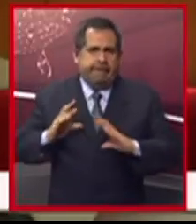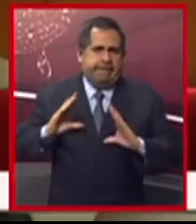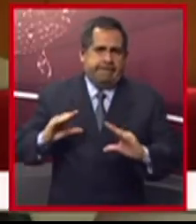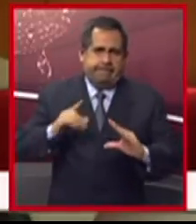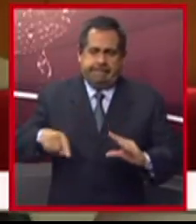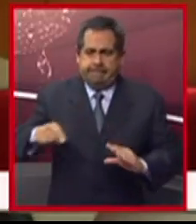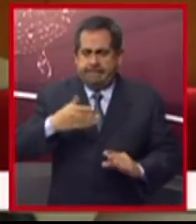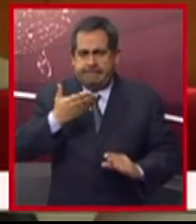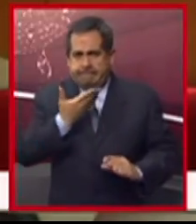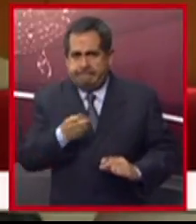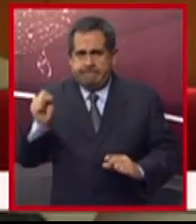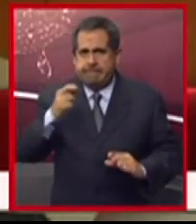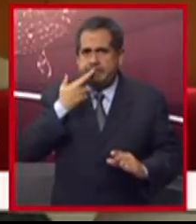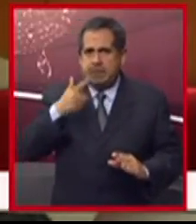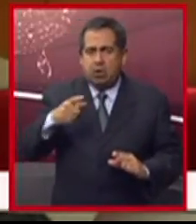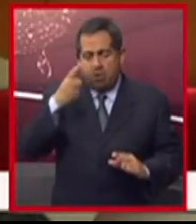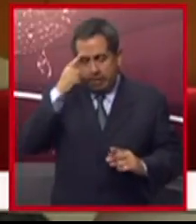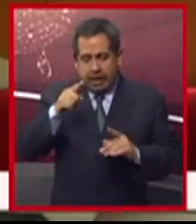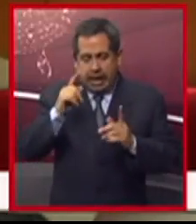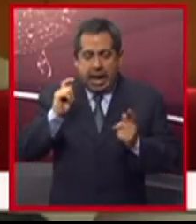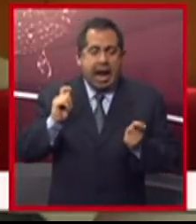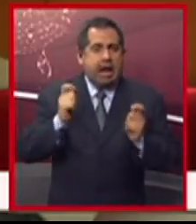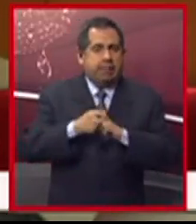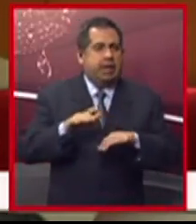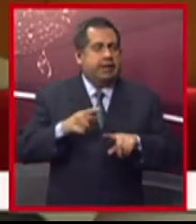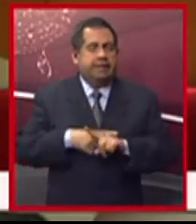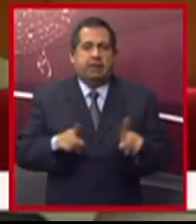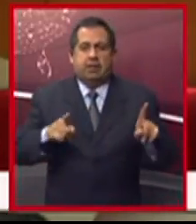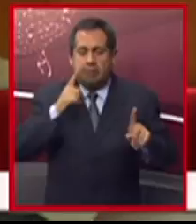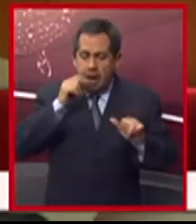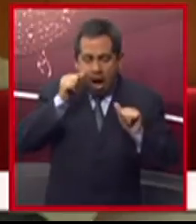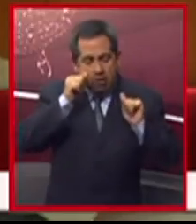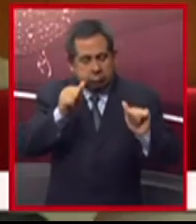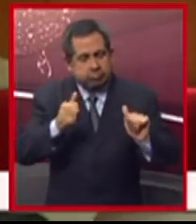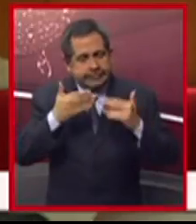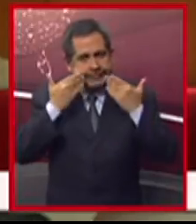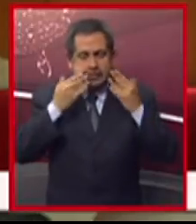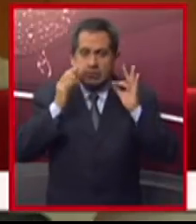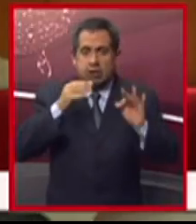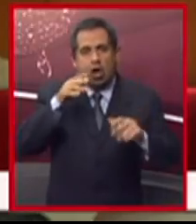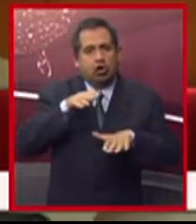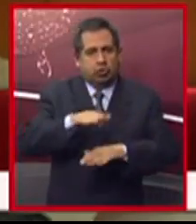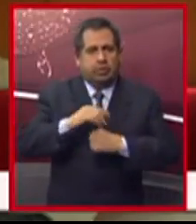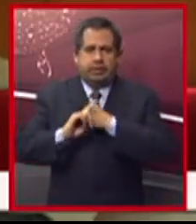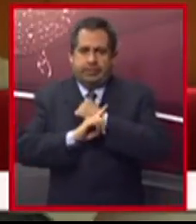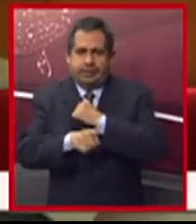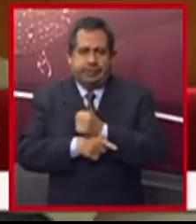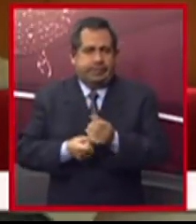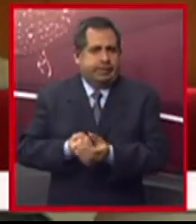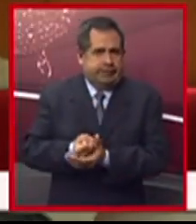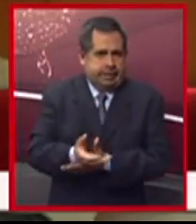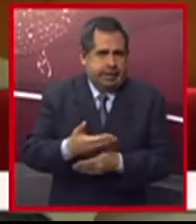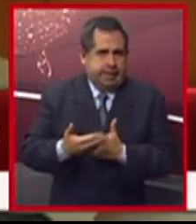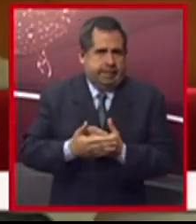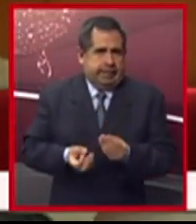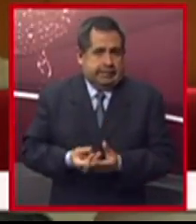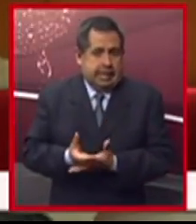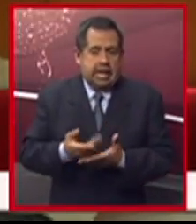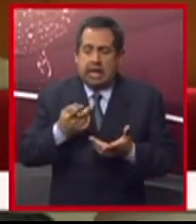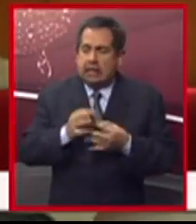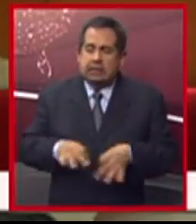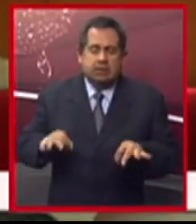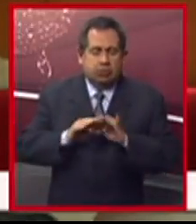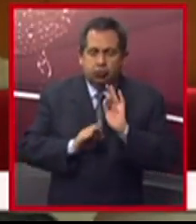salud, sino para cambiar el rostro de los servicios de atención materno-infantil en México y garantizar un